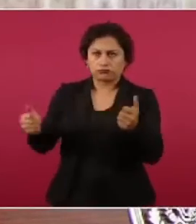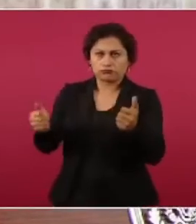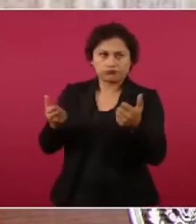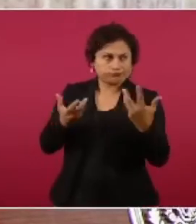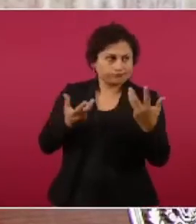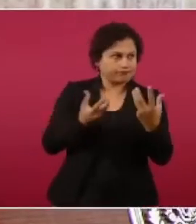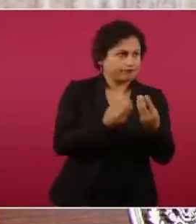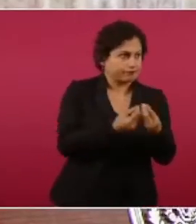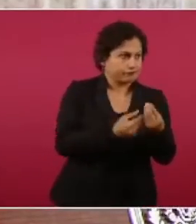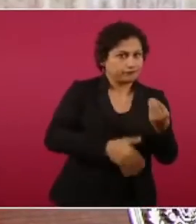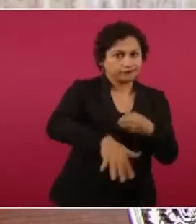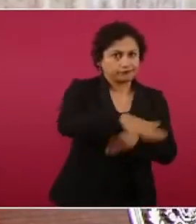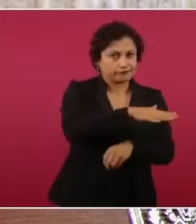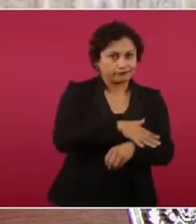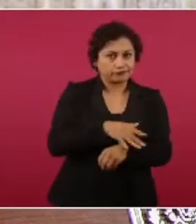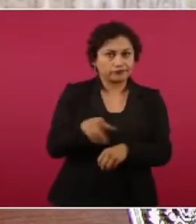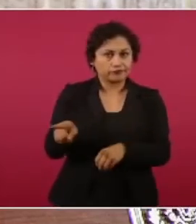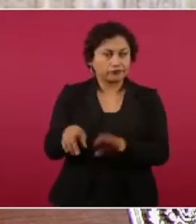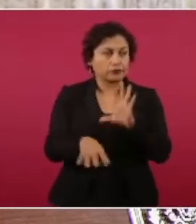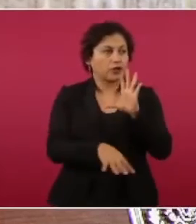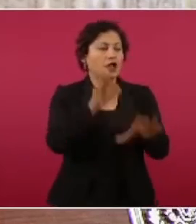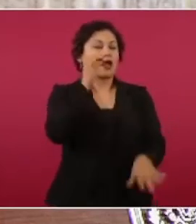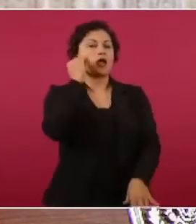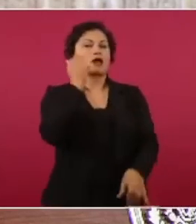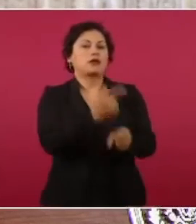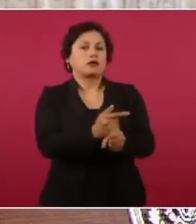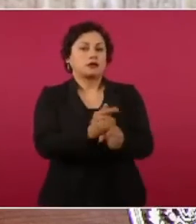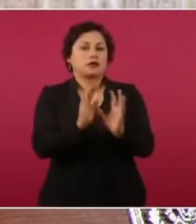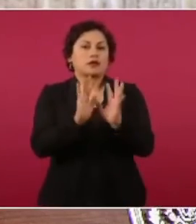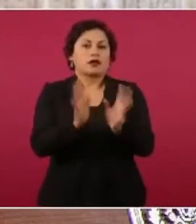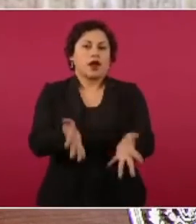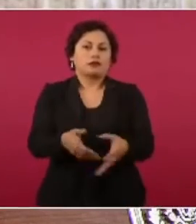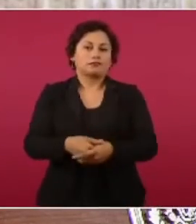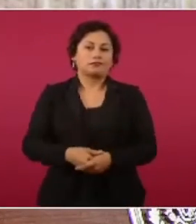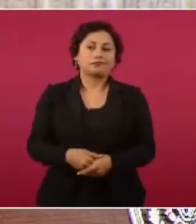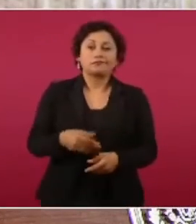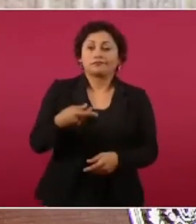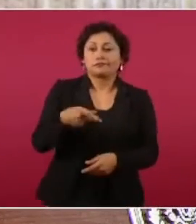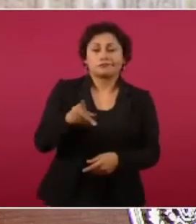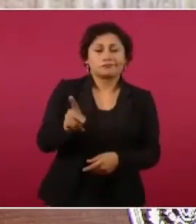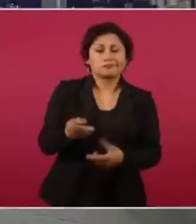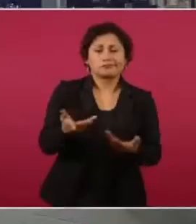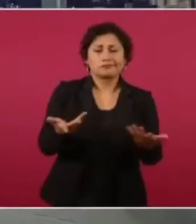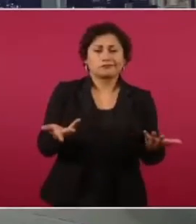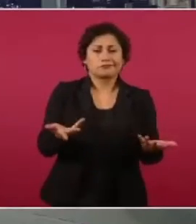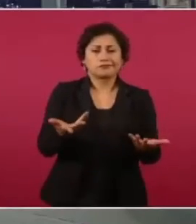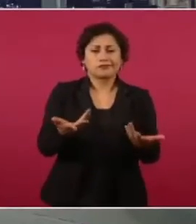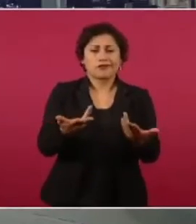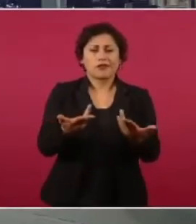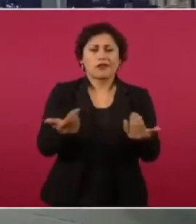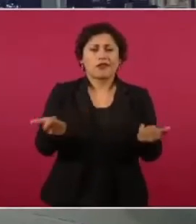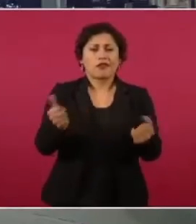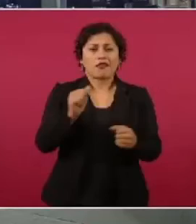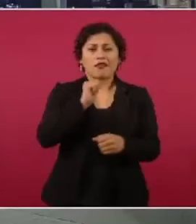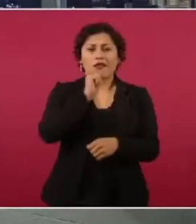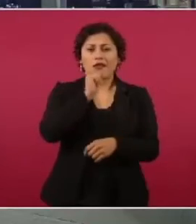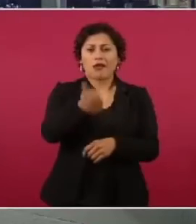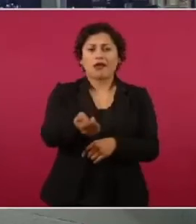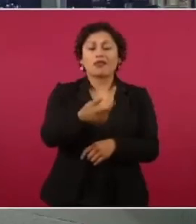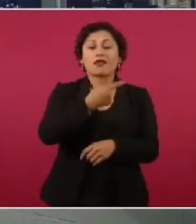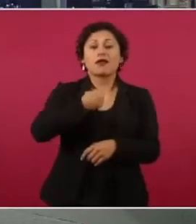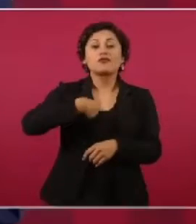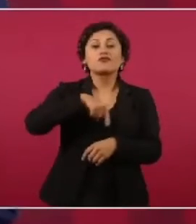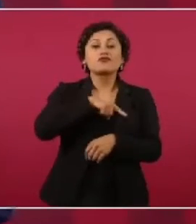Pues ya encontró eso, pero no hay nada. Y estamos todos los días cuidando que no